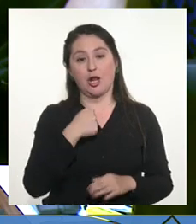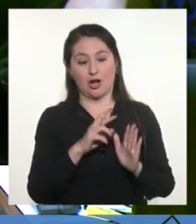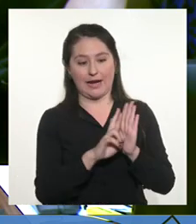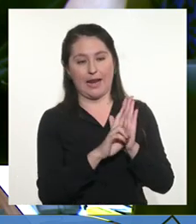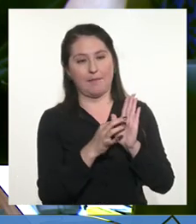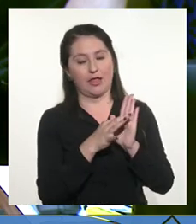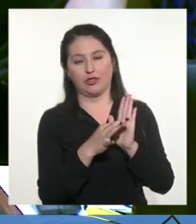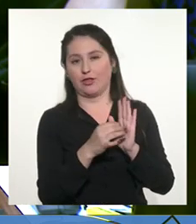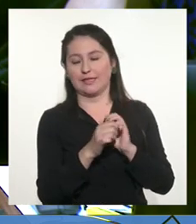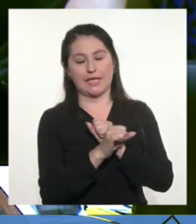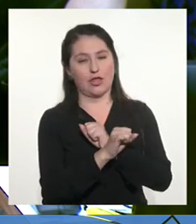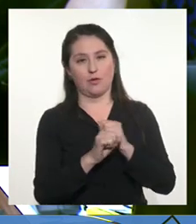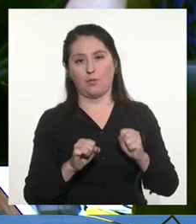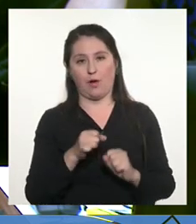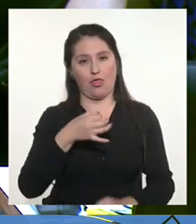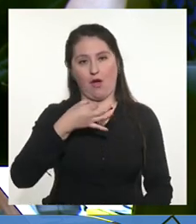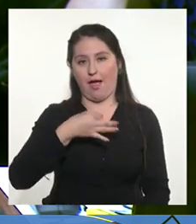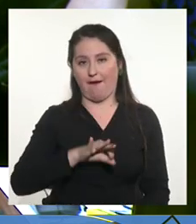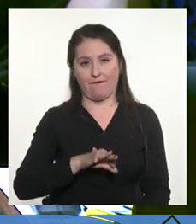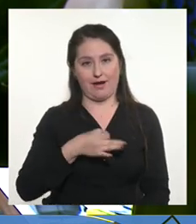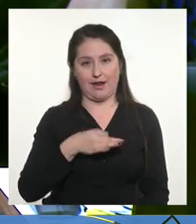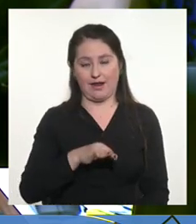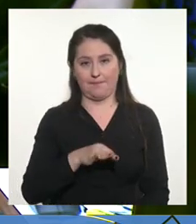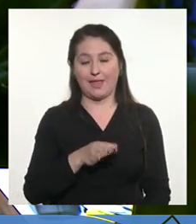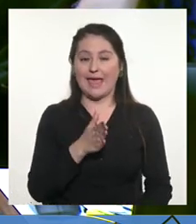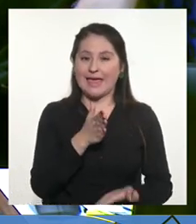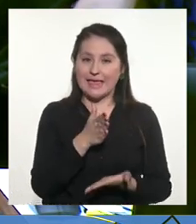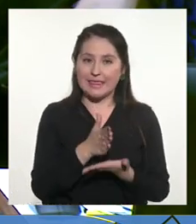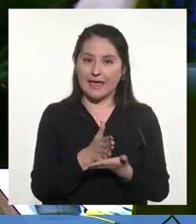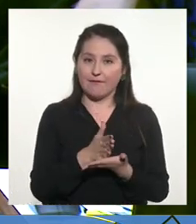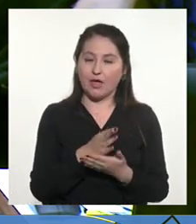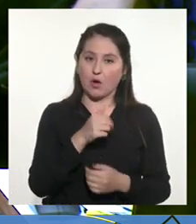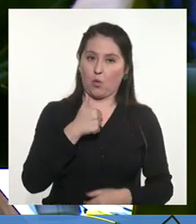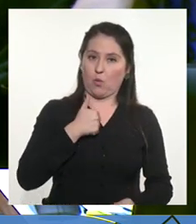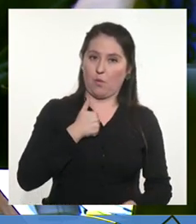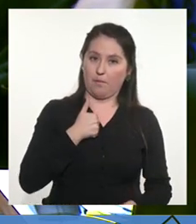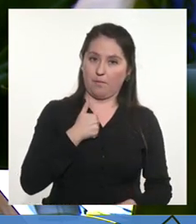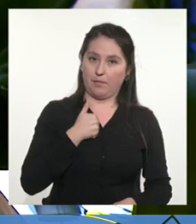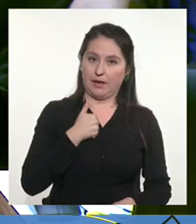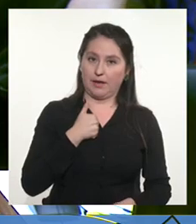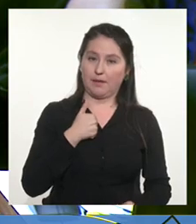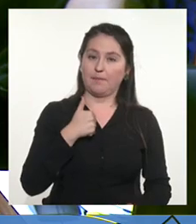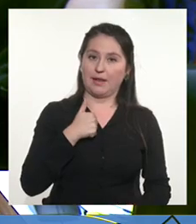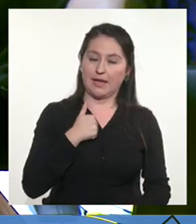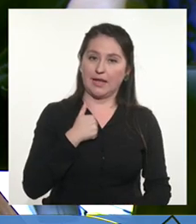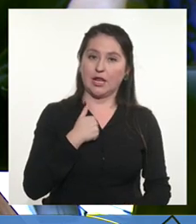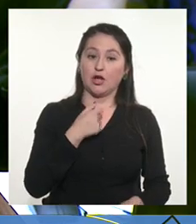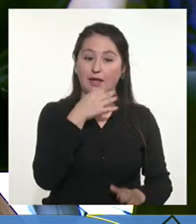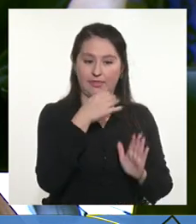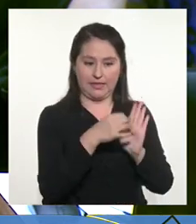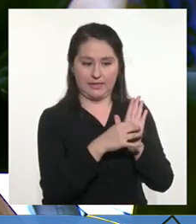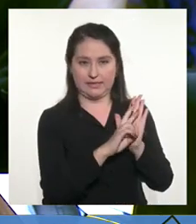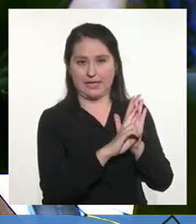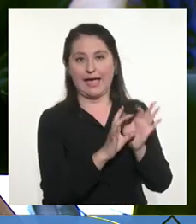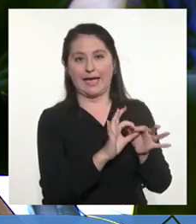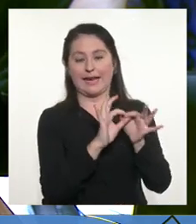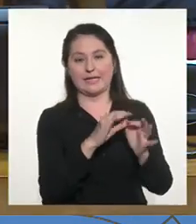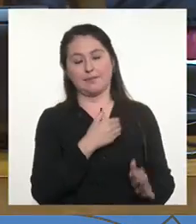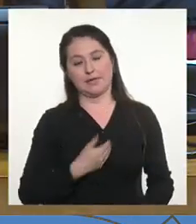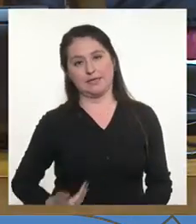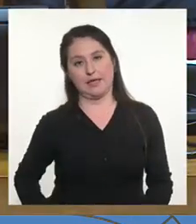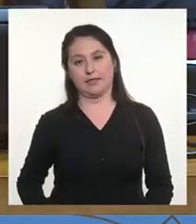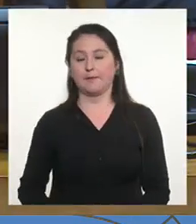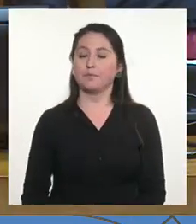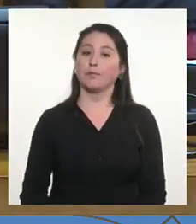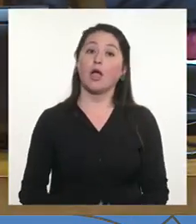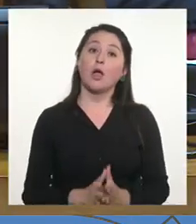igualdad y los equilibrios en el senado deben ser permanente de acuerdo al reglamento este senado gracias presidente muy